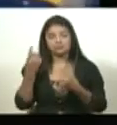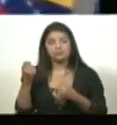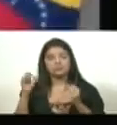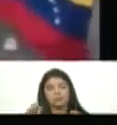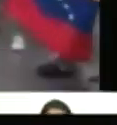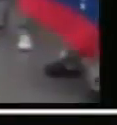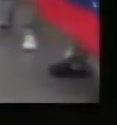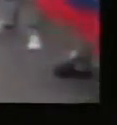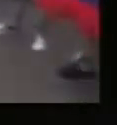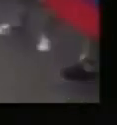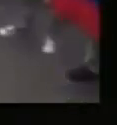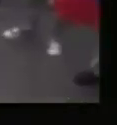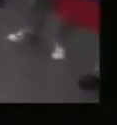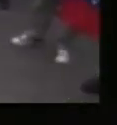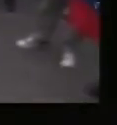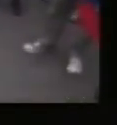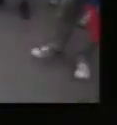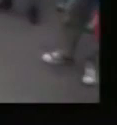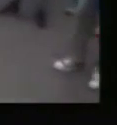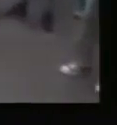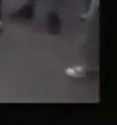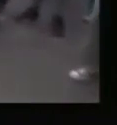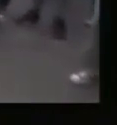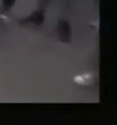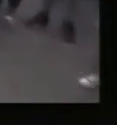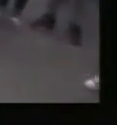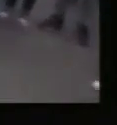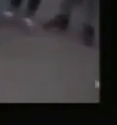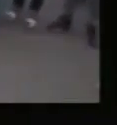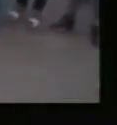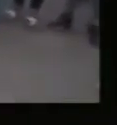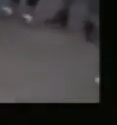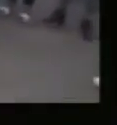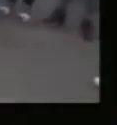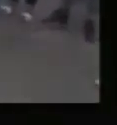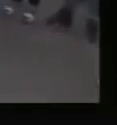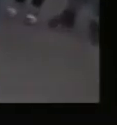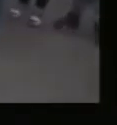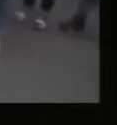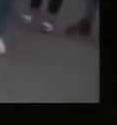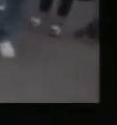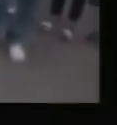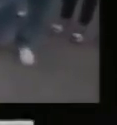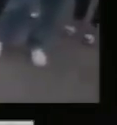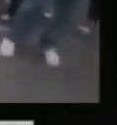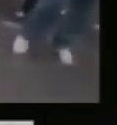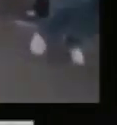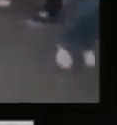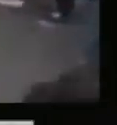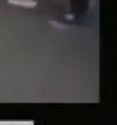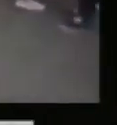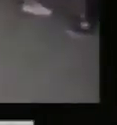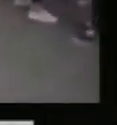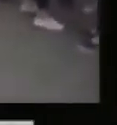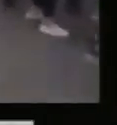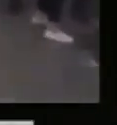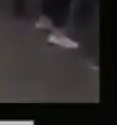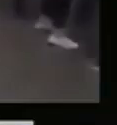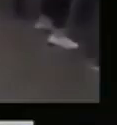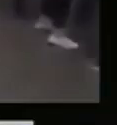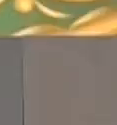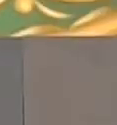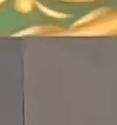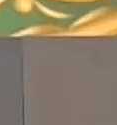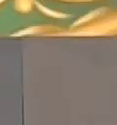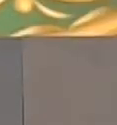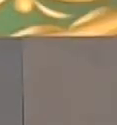Pues van a apoyar este rechazo a la constituyente. Les recordamos, acá en Lara hay un electorado